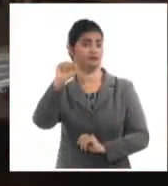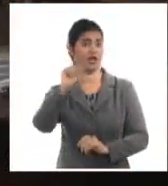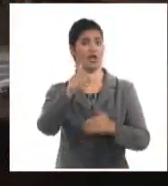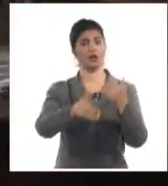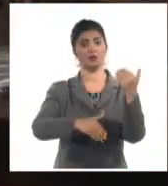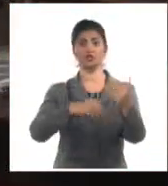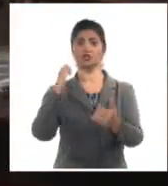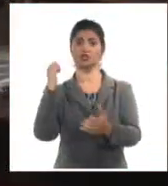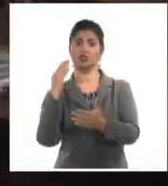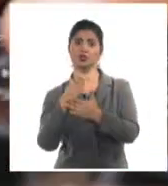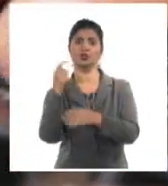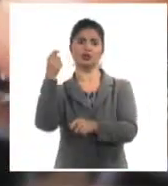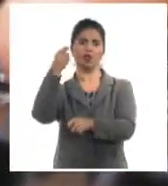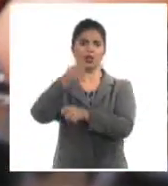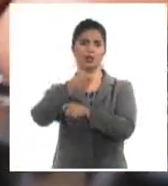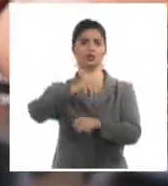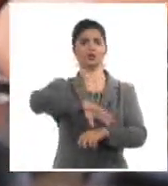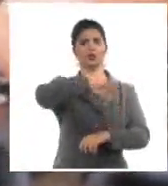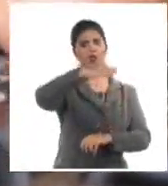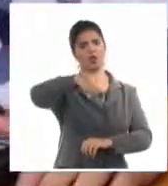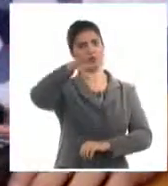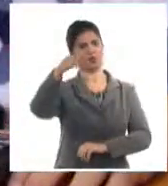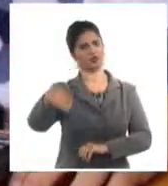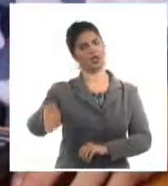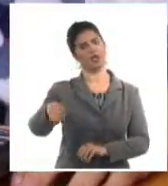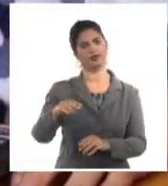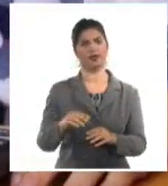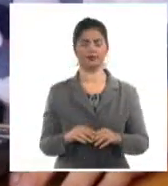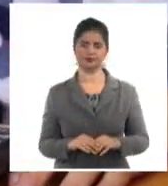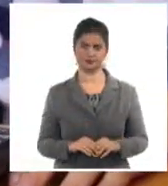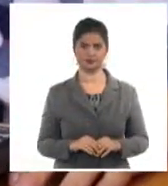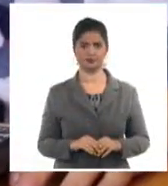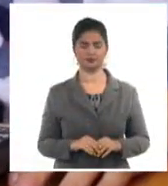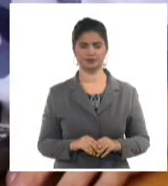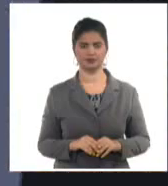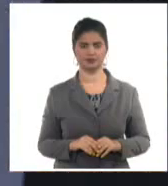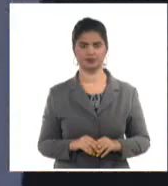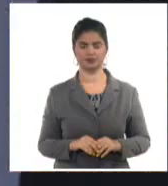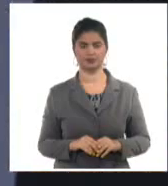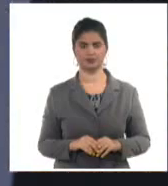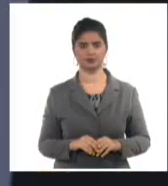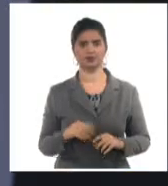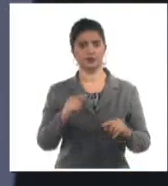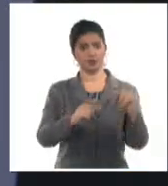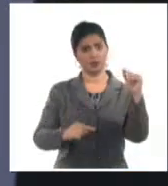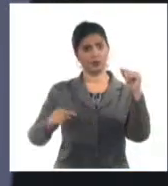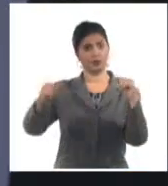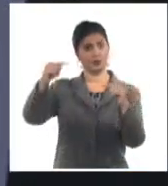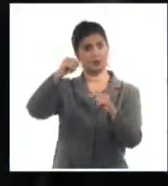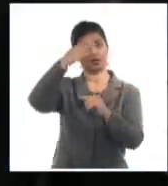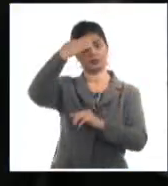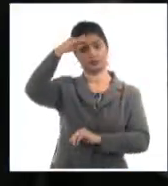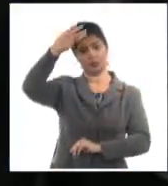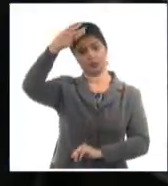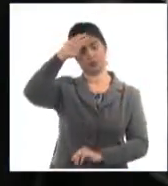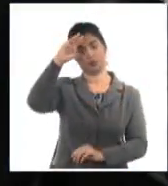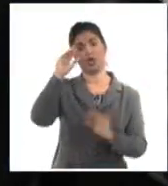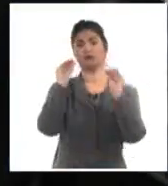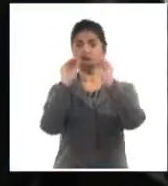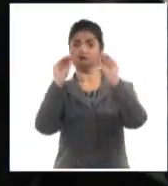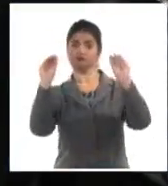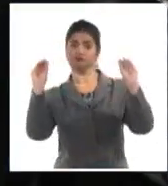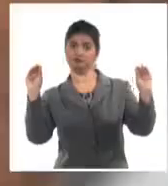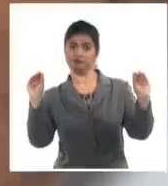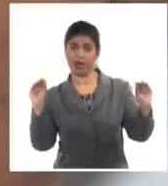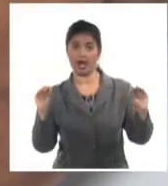educativo en las montañas. Como es una prioridad en nuestro territorio, la distribución de los productos de cine, soft